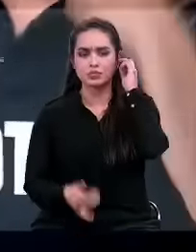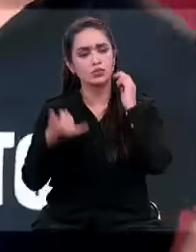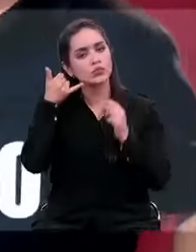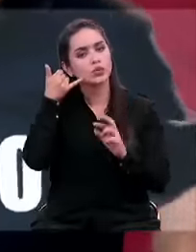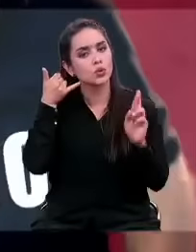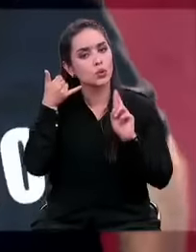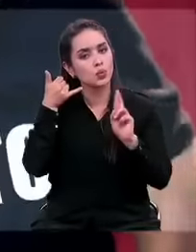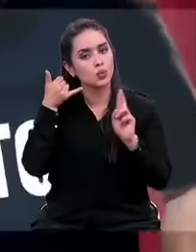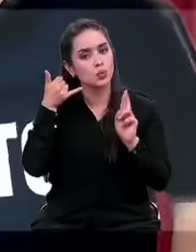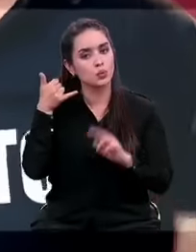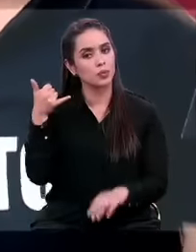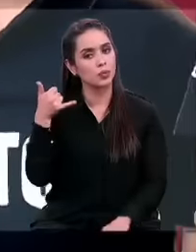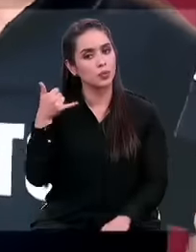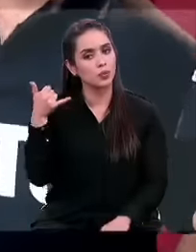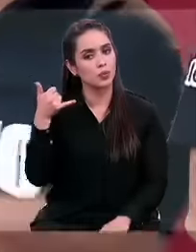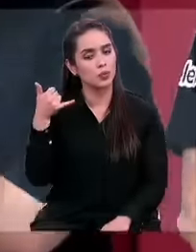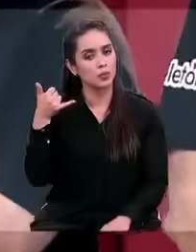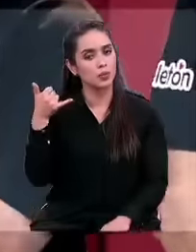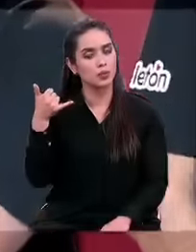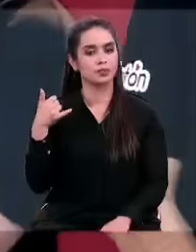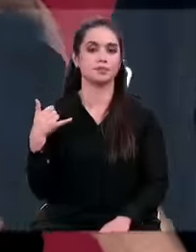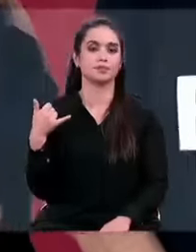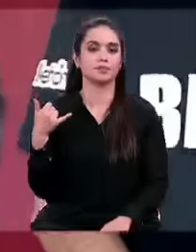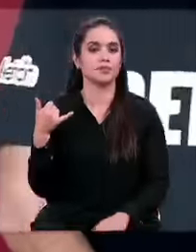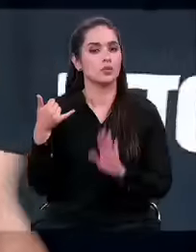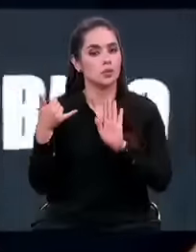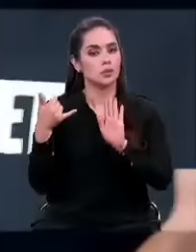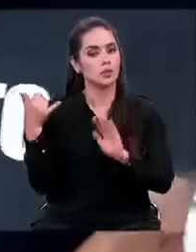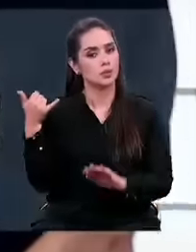nomás. ¿Me está llamando? Ay, no me hable. No, anda.